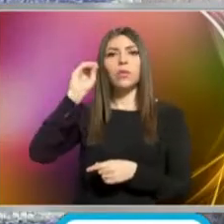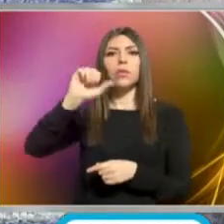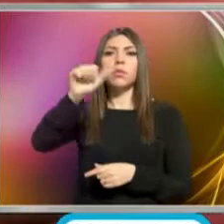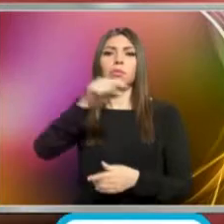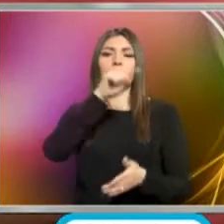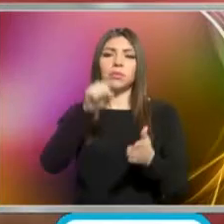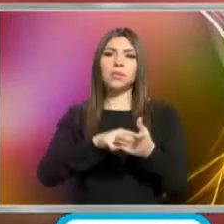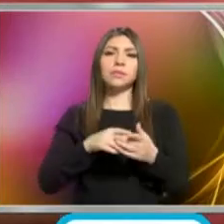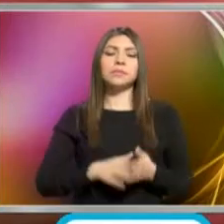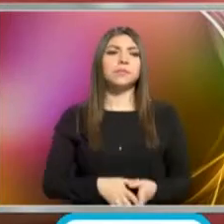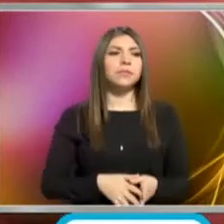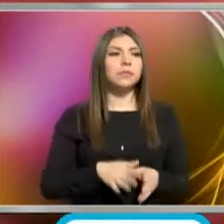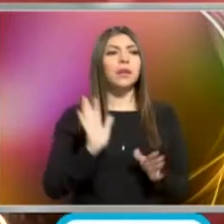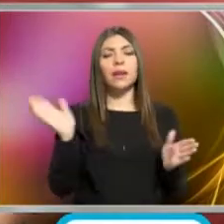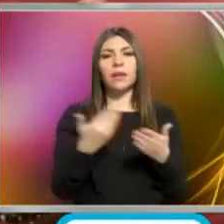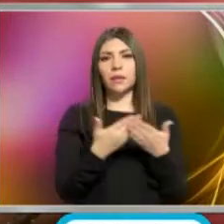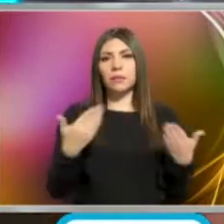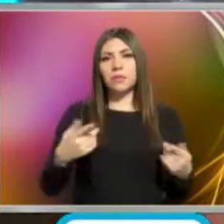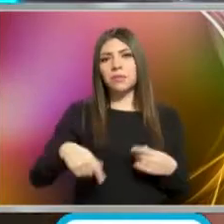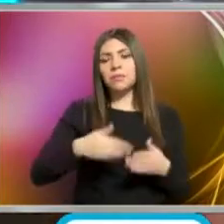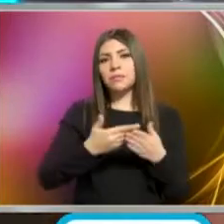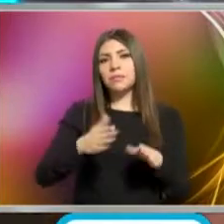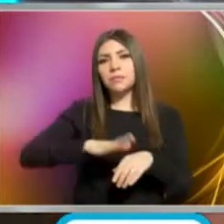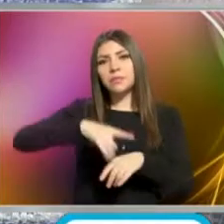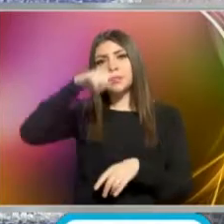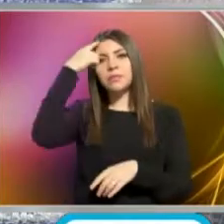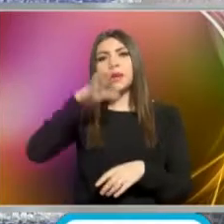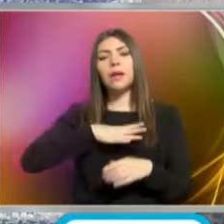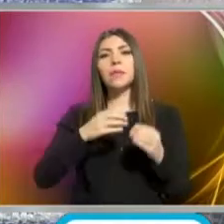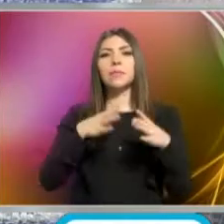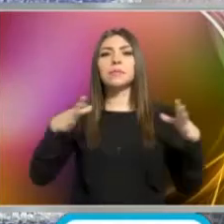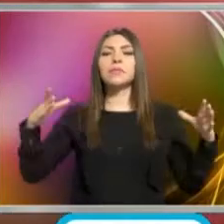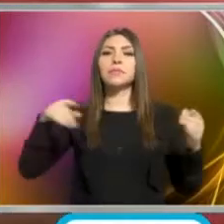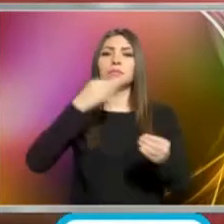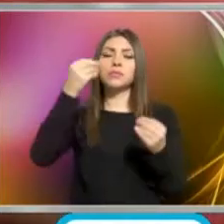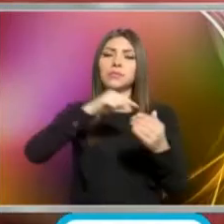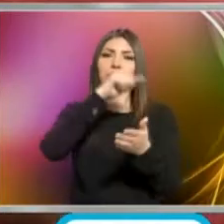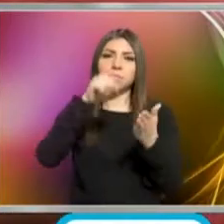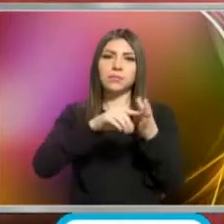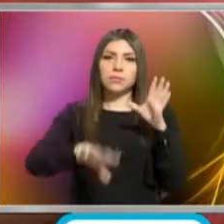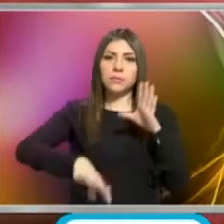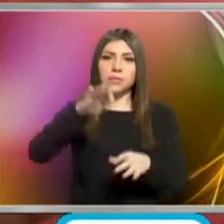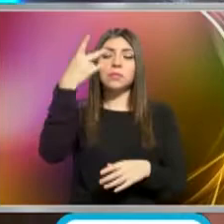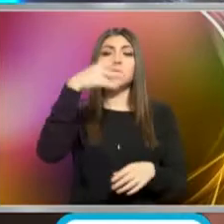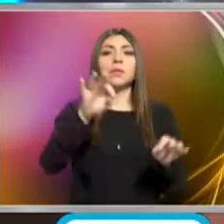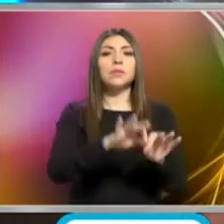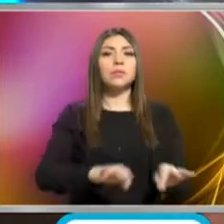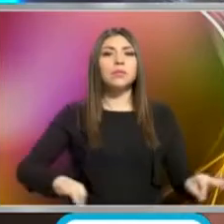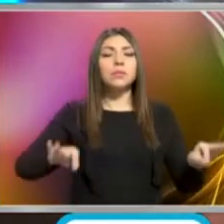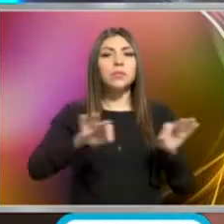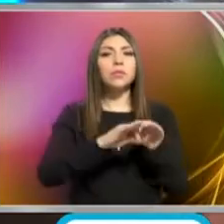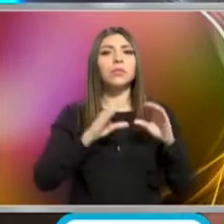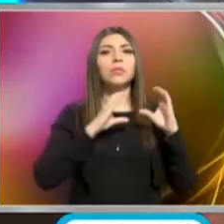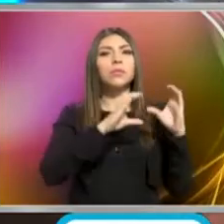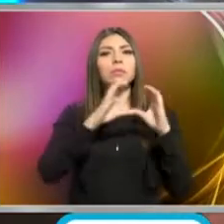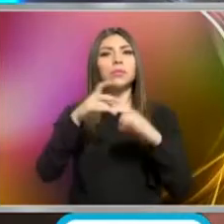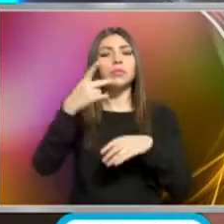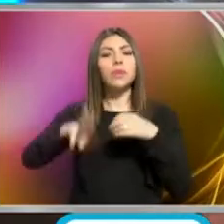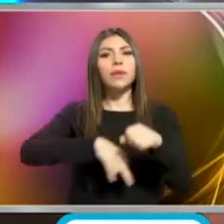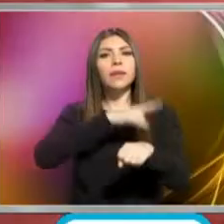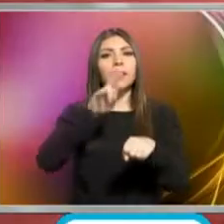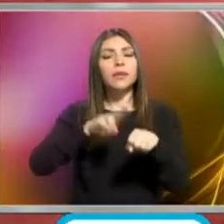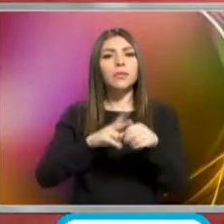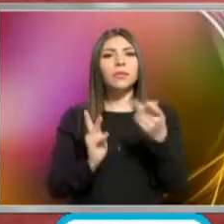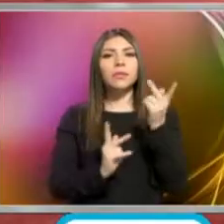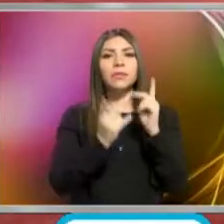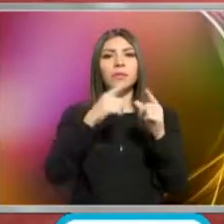No, bueno, hoy en día es muy fácil encontrarlo en todo lado, pero sí es importante que sea orgánico, que tenga ese cuidado del proceso para que